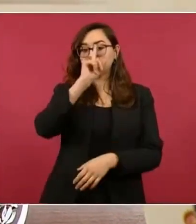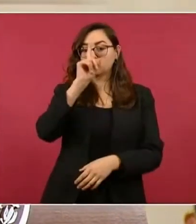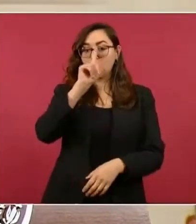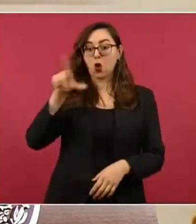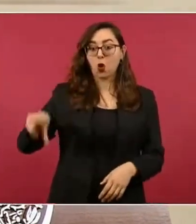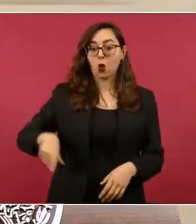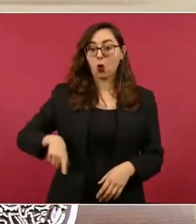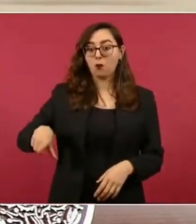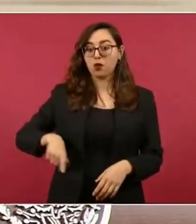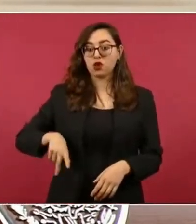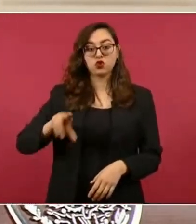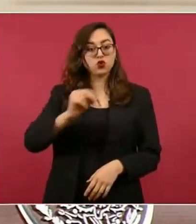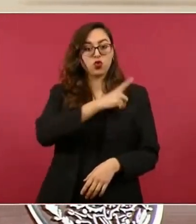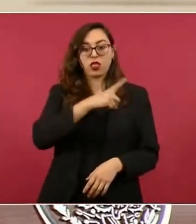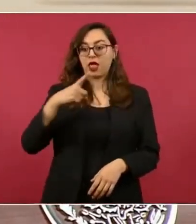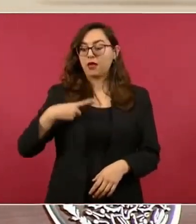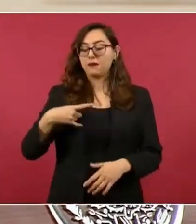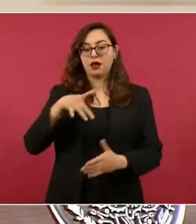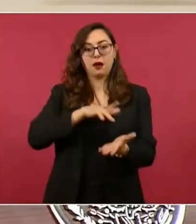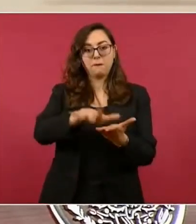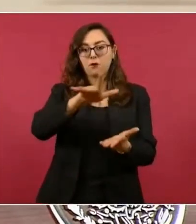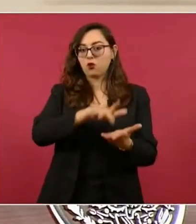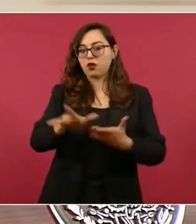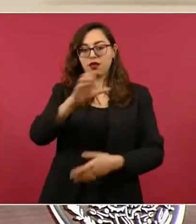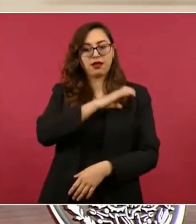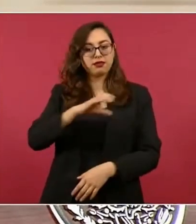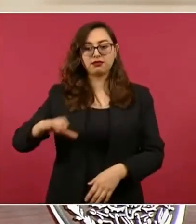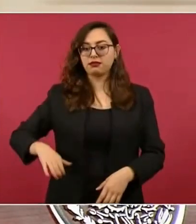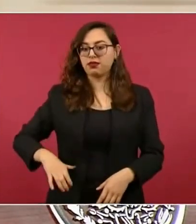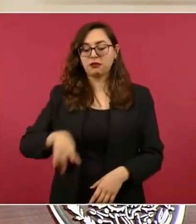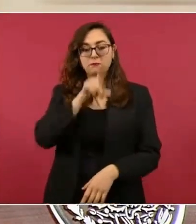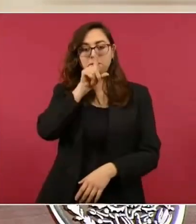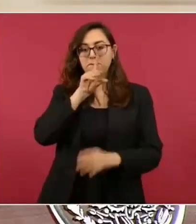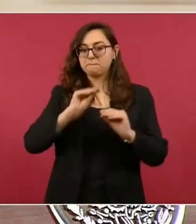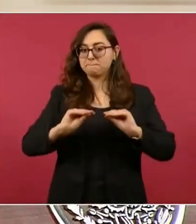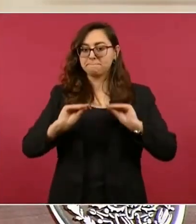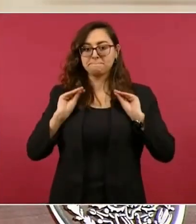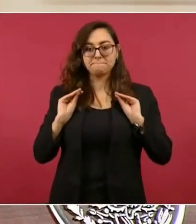en libertad a la gente, que elijan